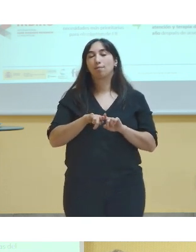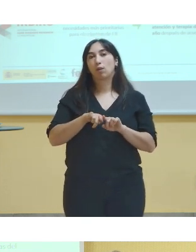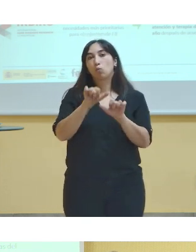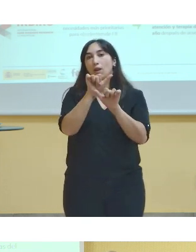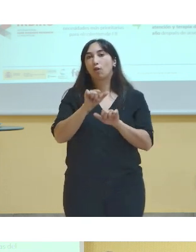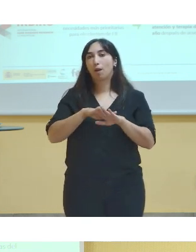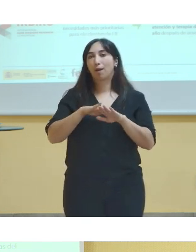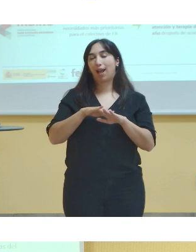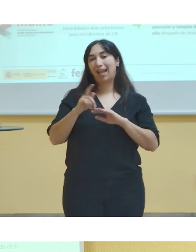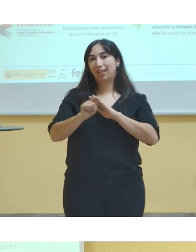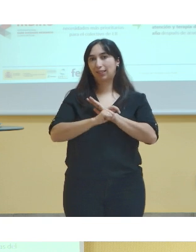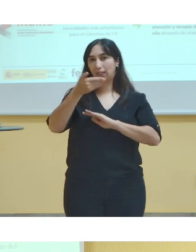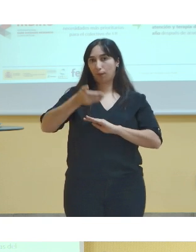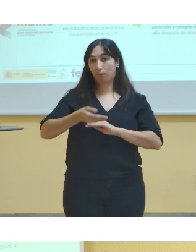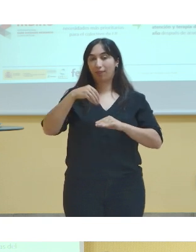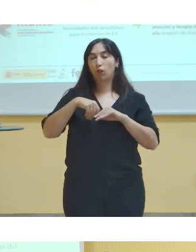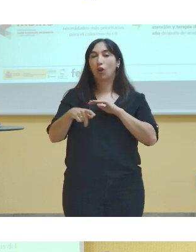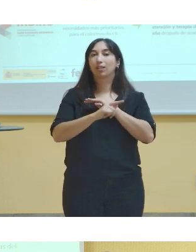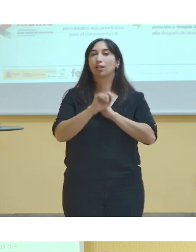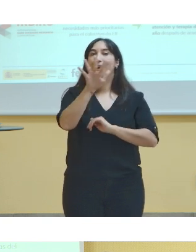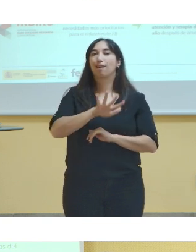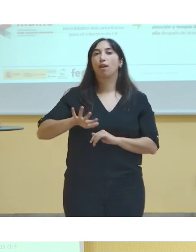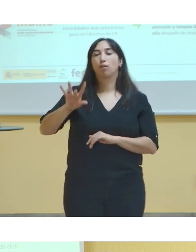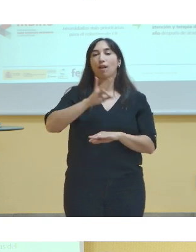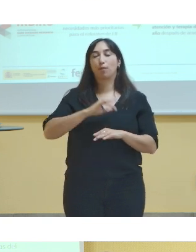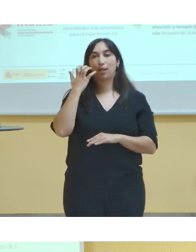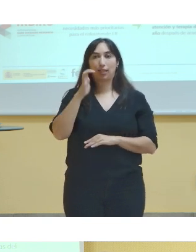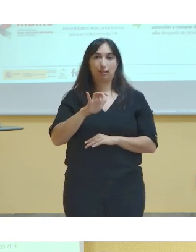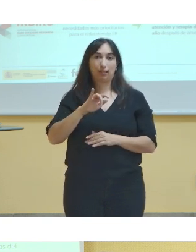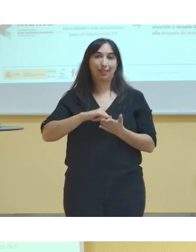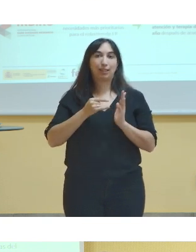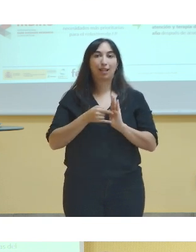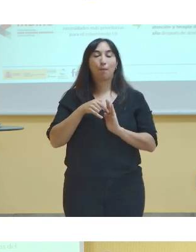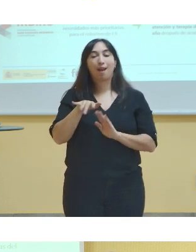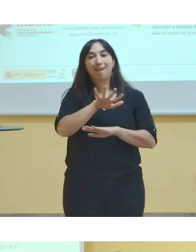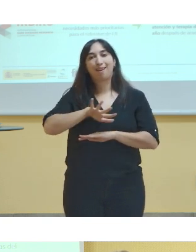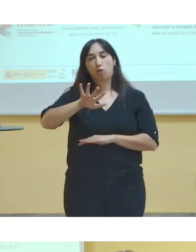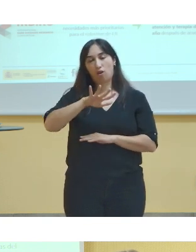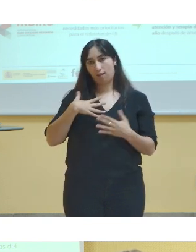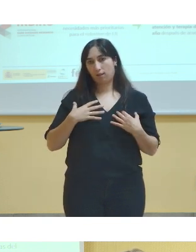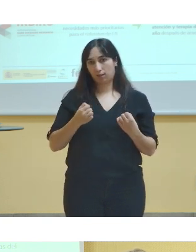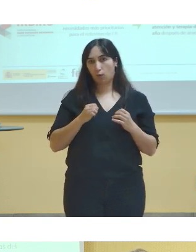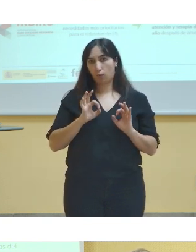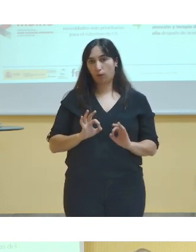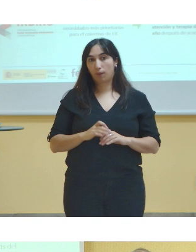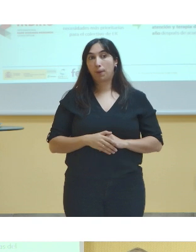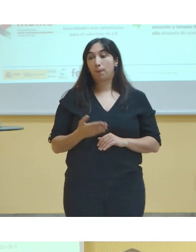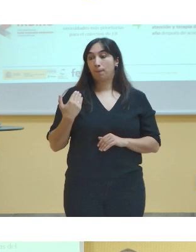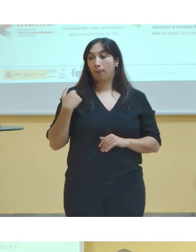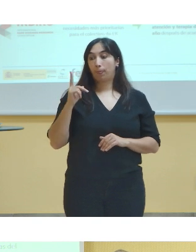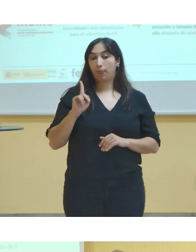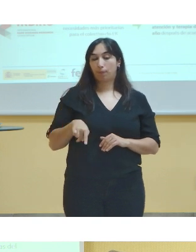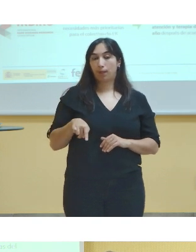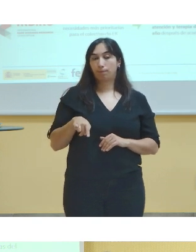estratégica fundamental dentro de la Estrategia Nacional de Enfermedades Raras de nuestro Sistema Nacional de Salud. Más recientemente, el